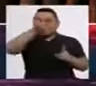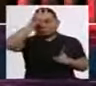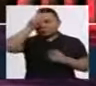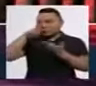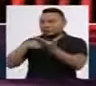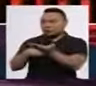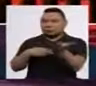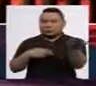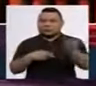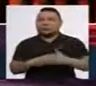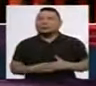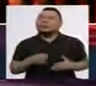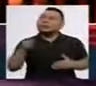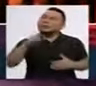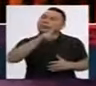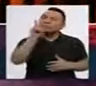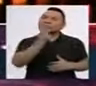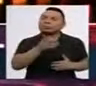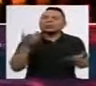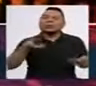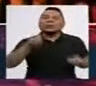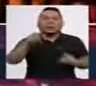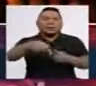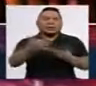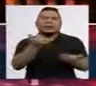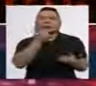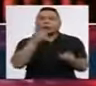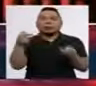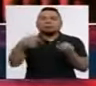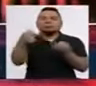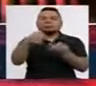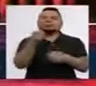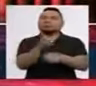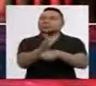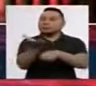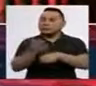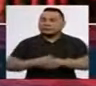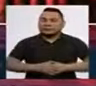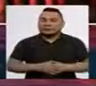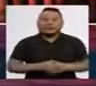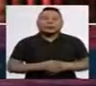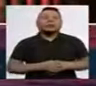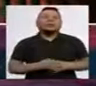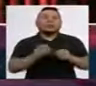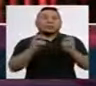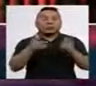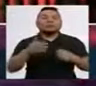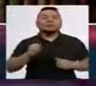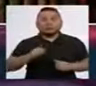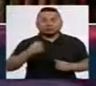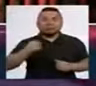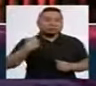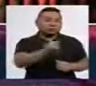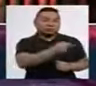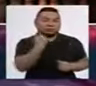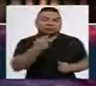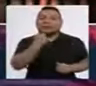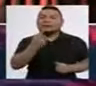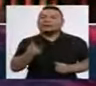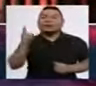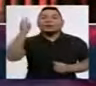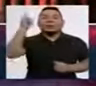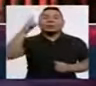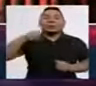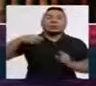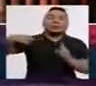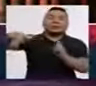la declaratoria que se ha dado aquí en la zona de Lima Norte a raíz del incendio? Bueno, nosotros lo que hemos hecho ha sido la declaratoria de emergencia ambiental,